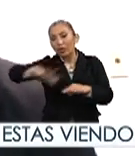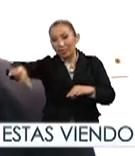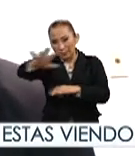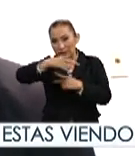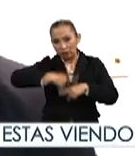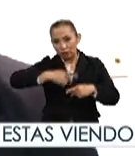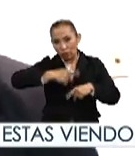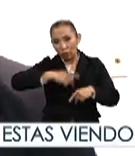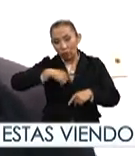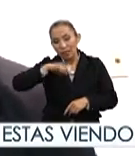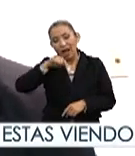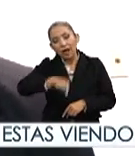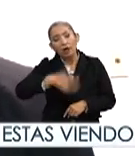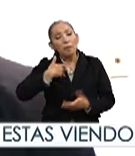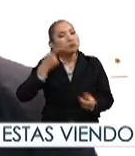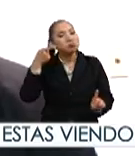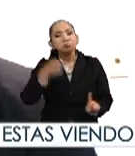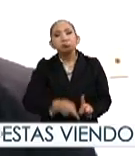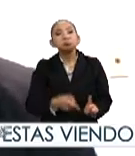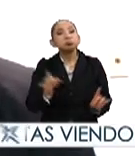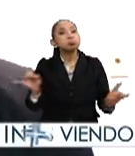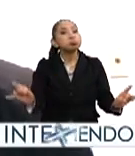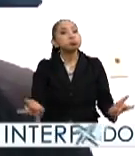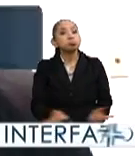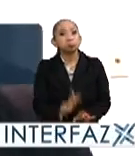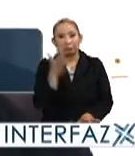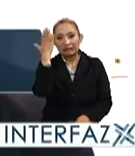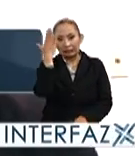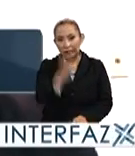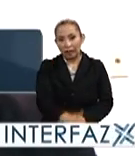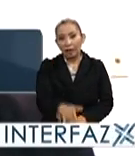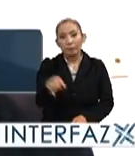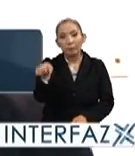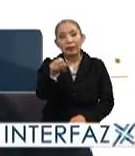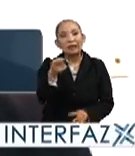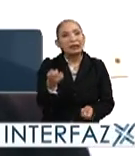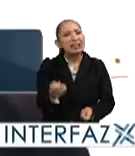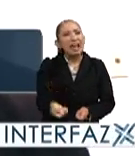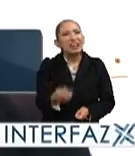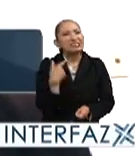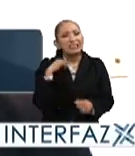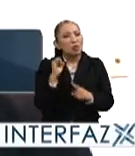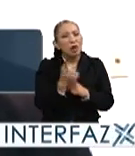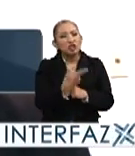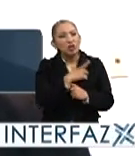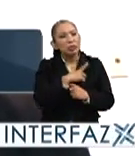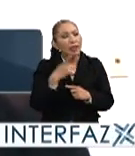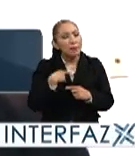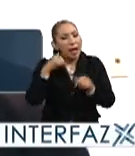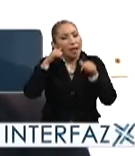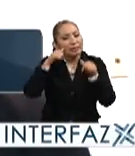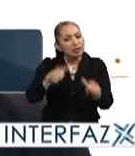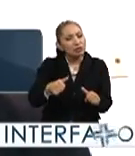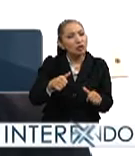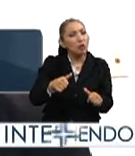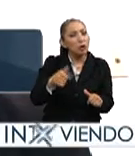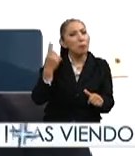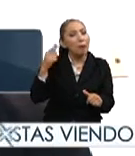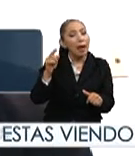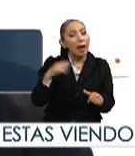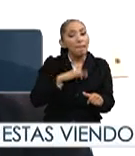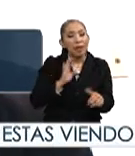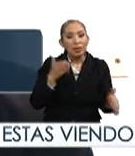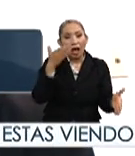población en general, con la finalidad de que sepan qué situaciones deben de tener presentes para